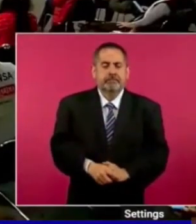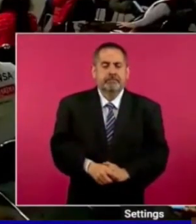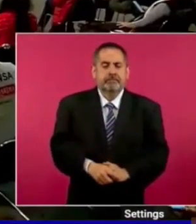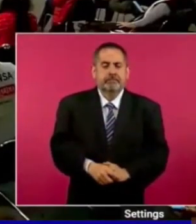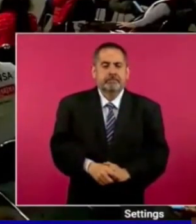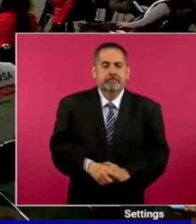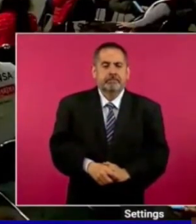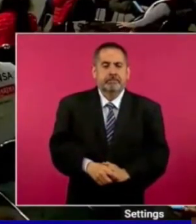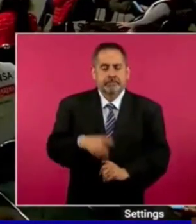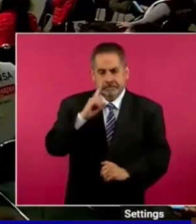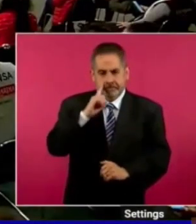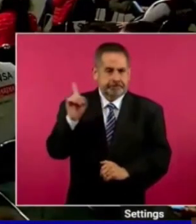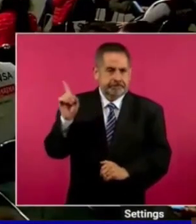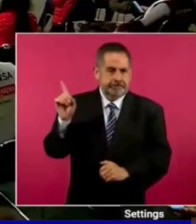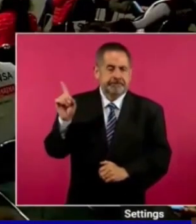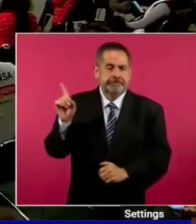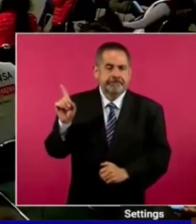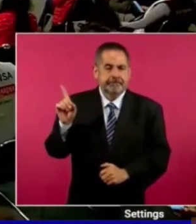Miren, esto es